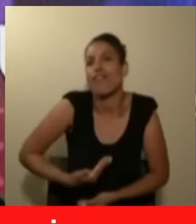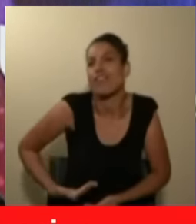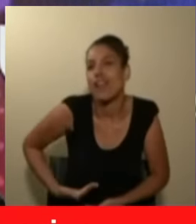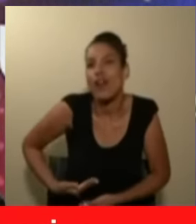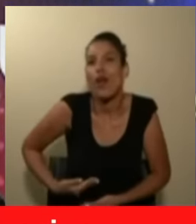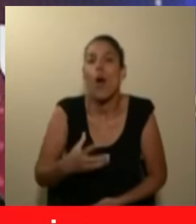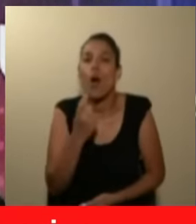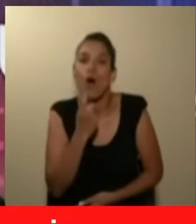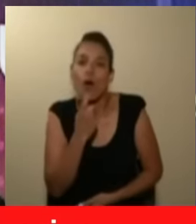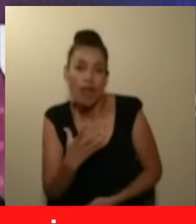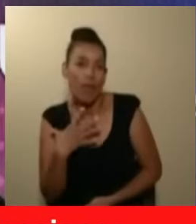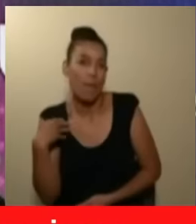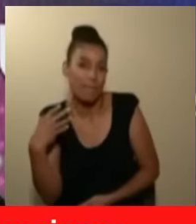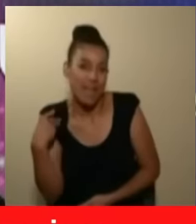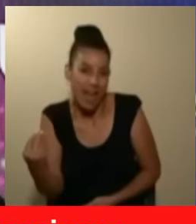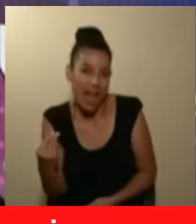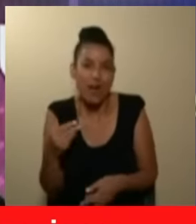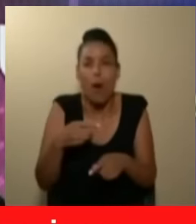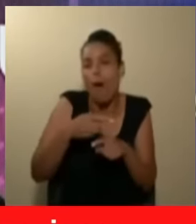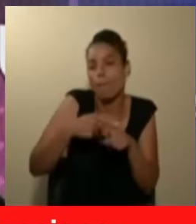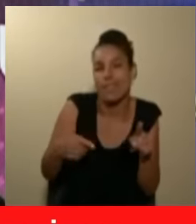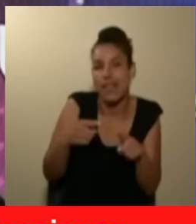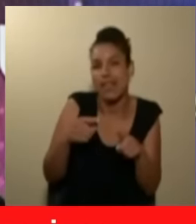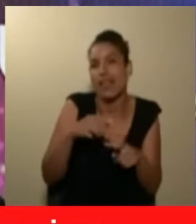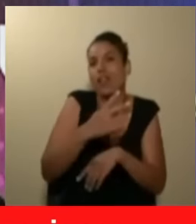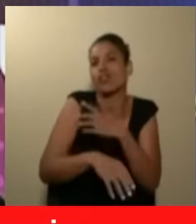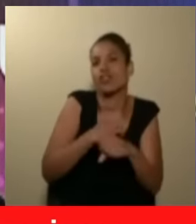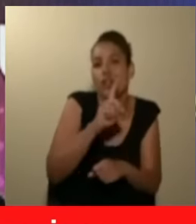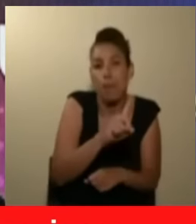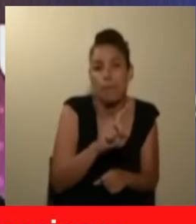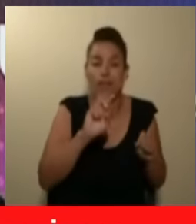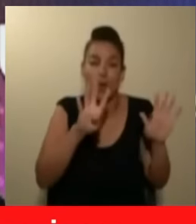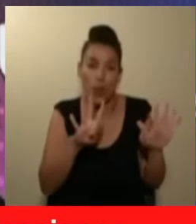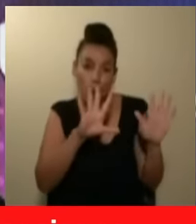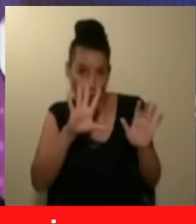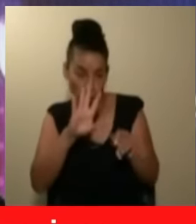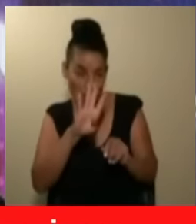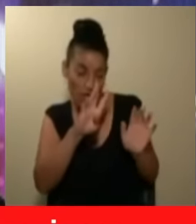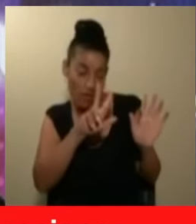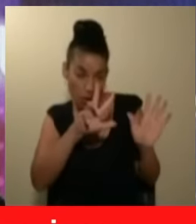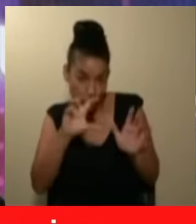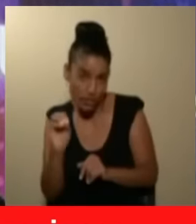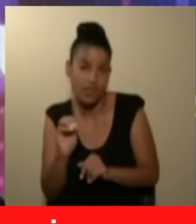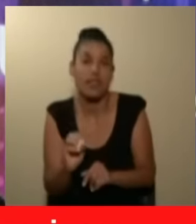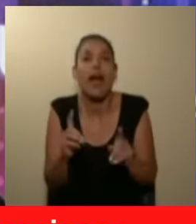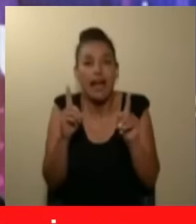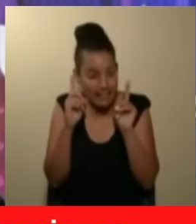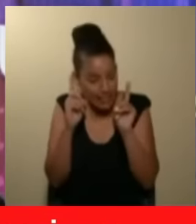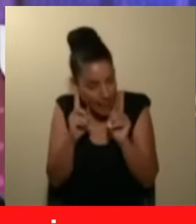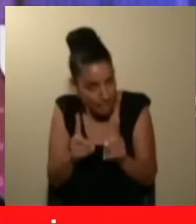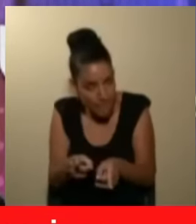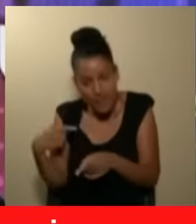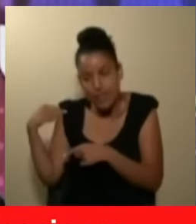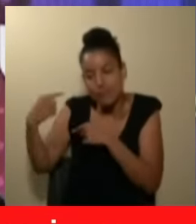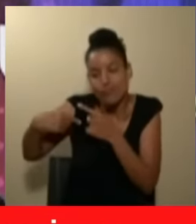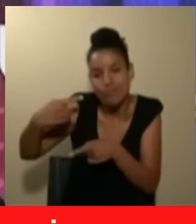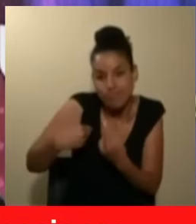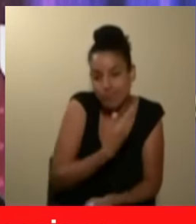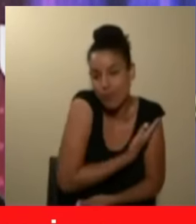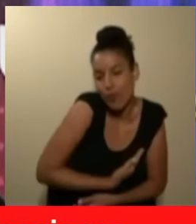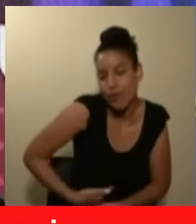80. Por supuesto que se viene continuando y también sucedió en los gobiernos del Frente Amplio. Es un problema